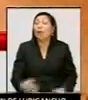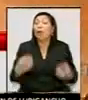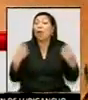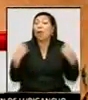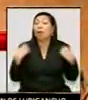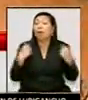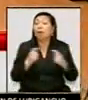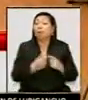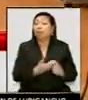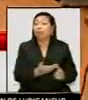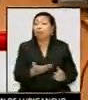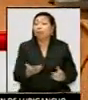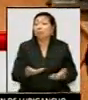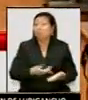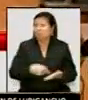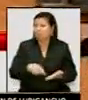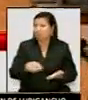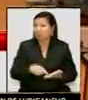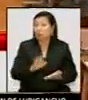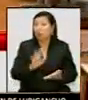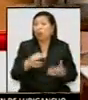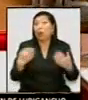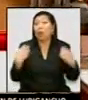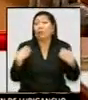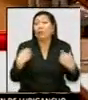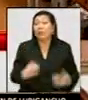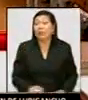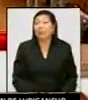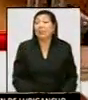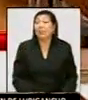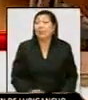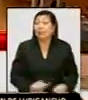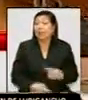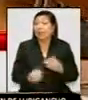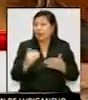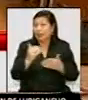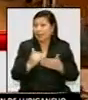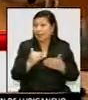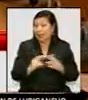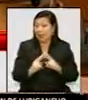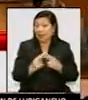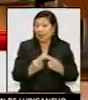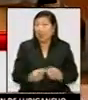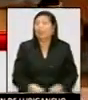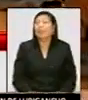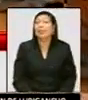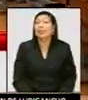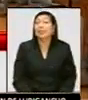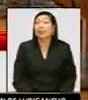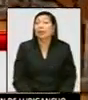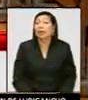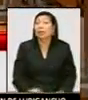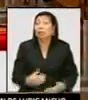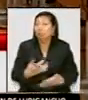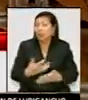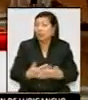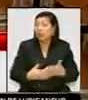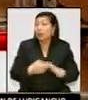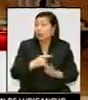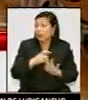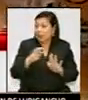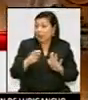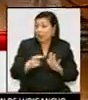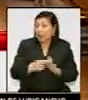señor congresista, se ha remitido a sus despachos la citación y agenda de la sesión, así como el listado de los proyectos